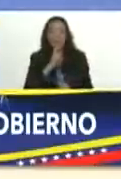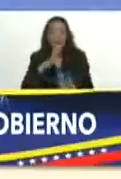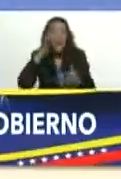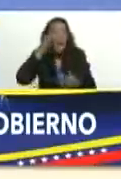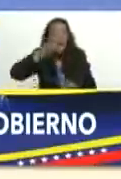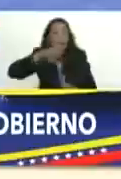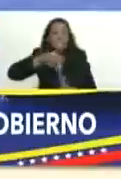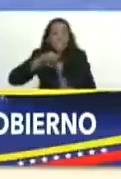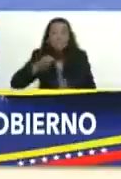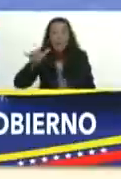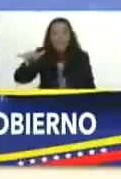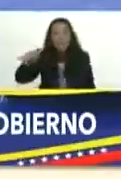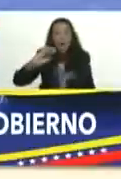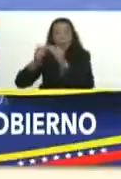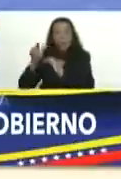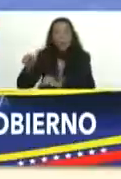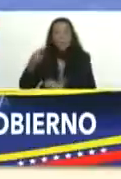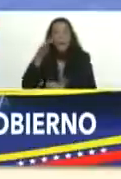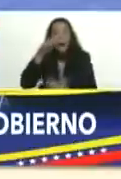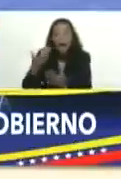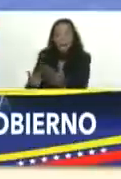misma exigía.